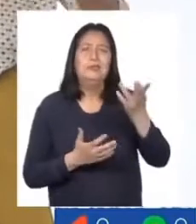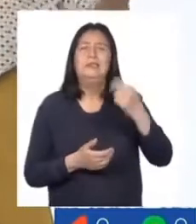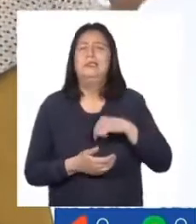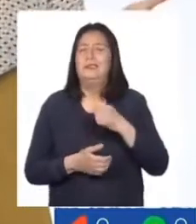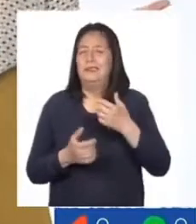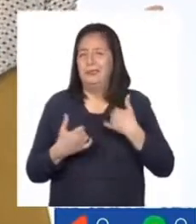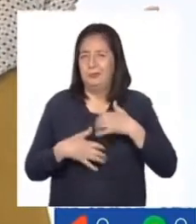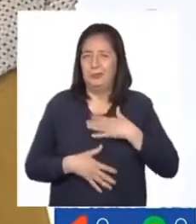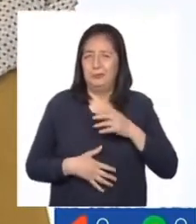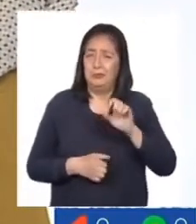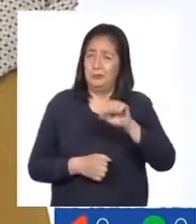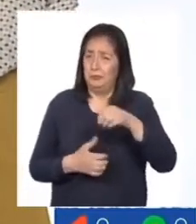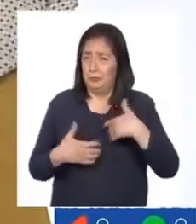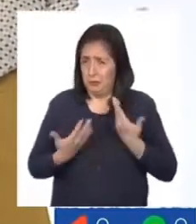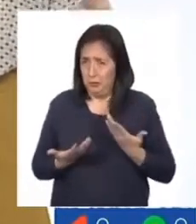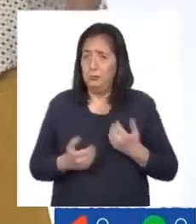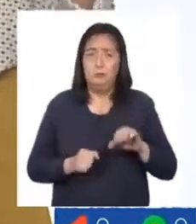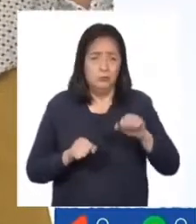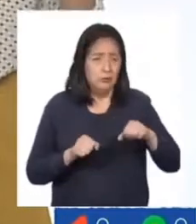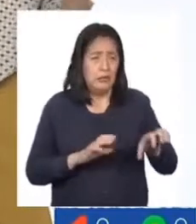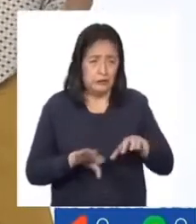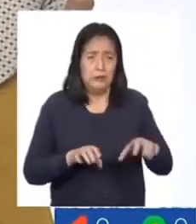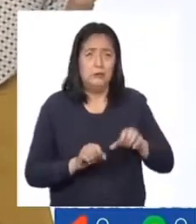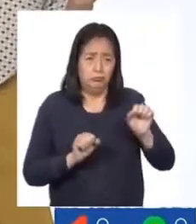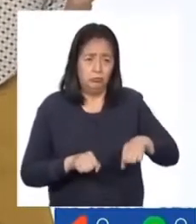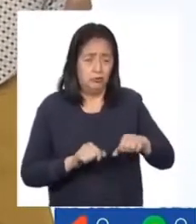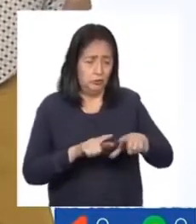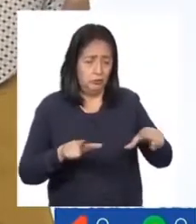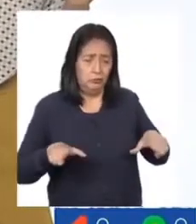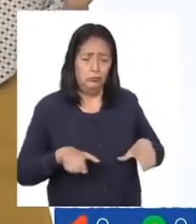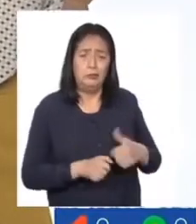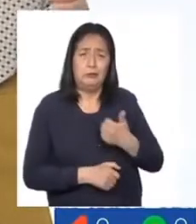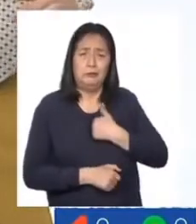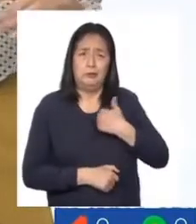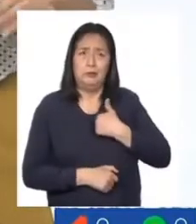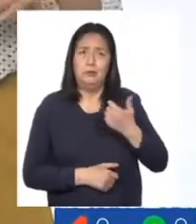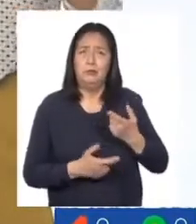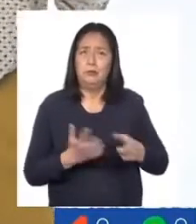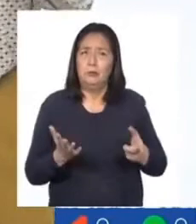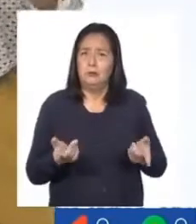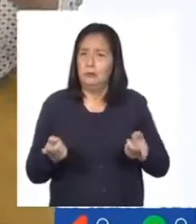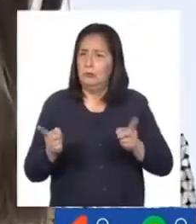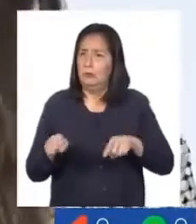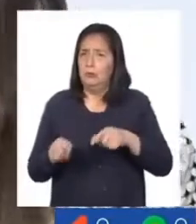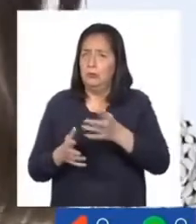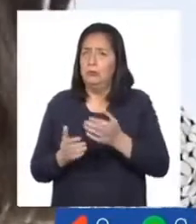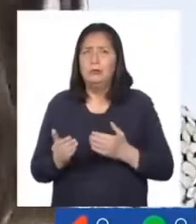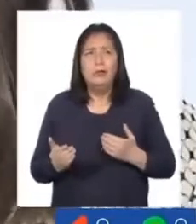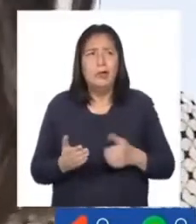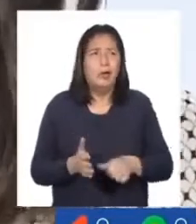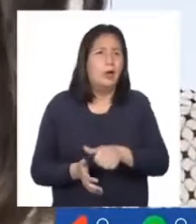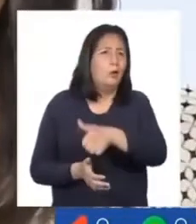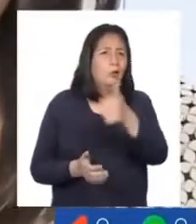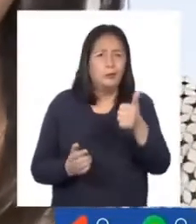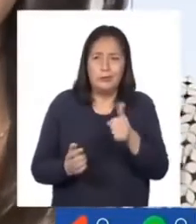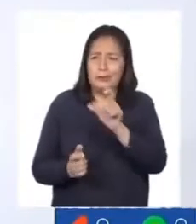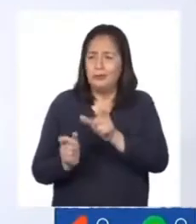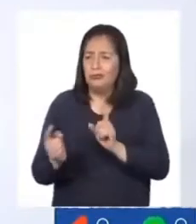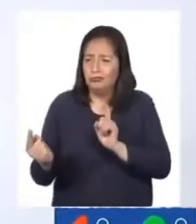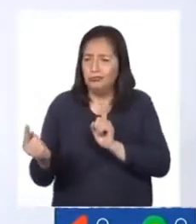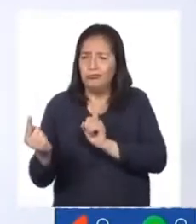explorar todo esto en nuestro espacio personal, ¿qué pasa con nuestro espacio personal cuando nos acercamos a otra persona?